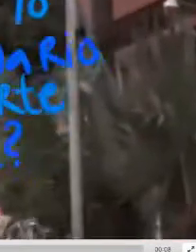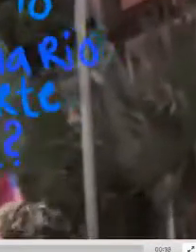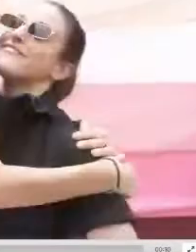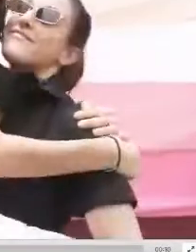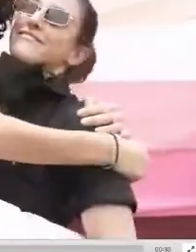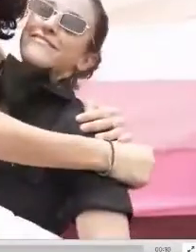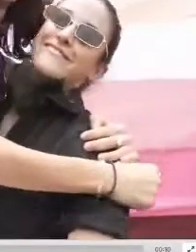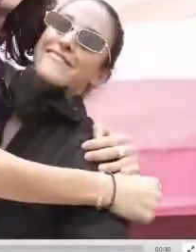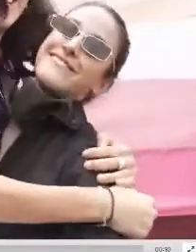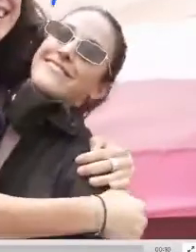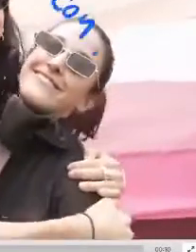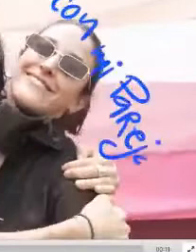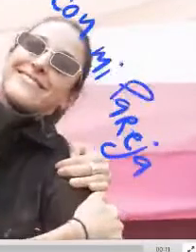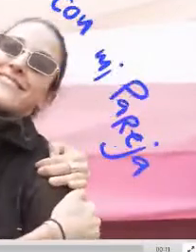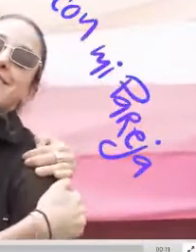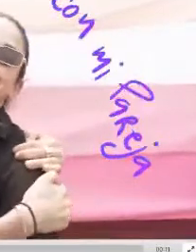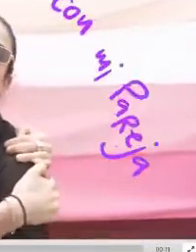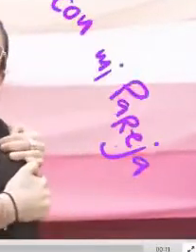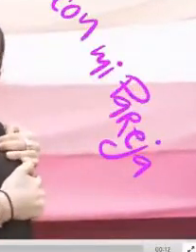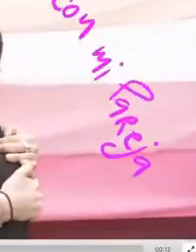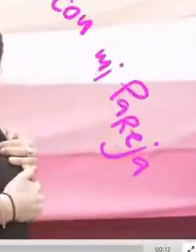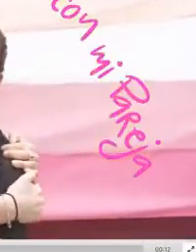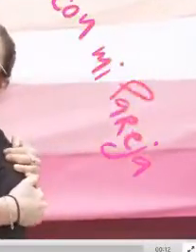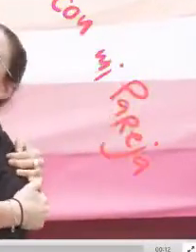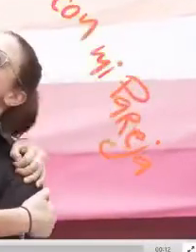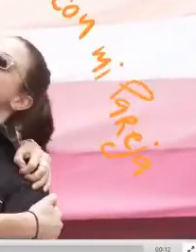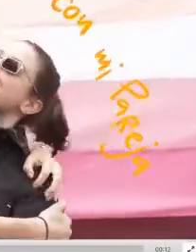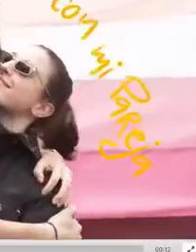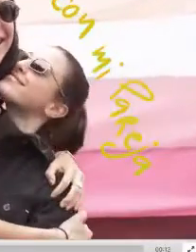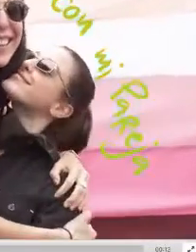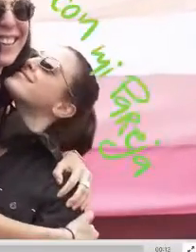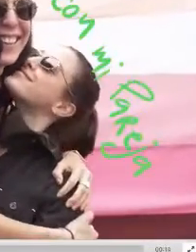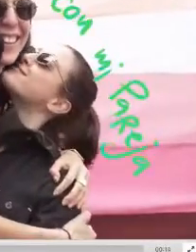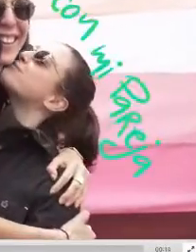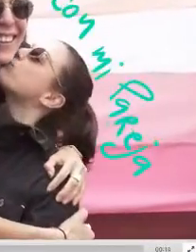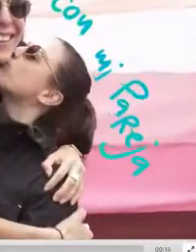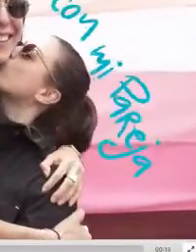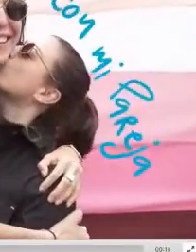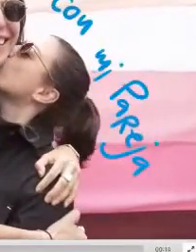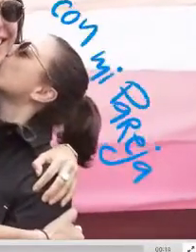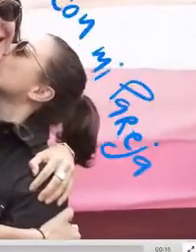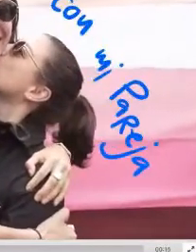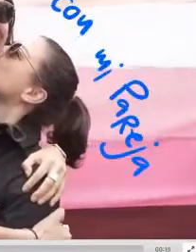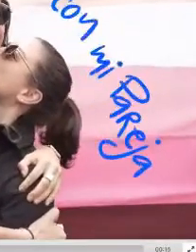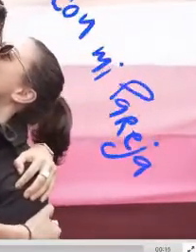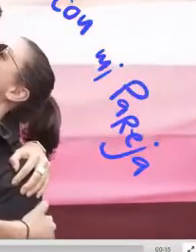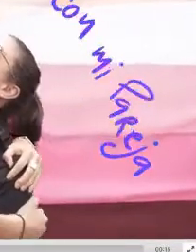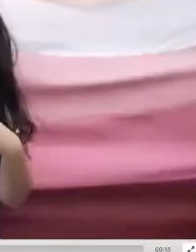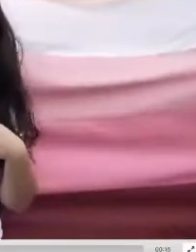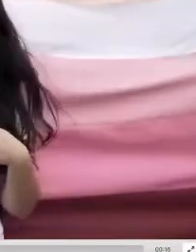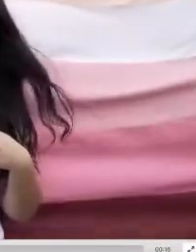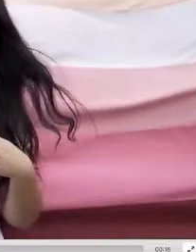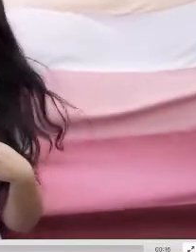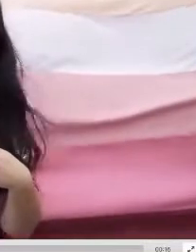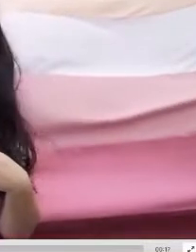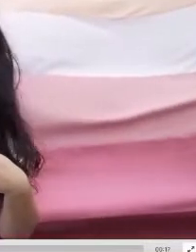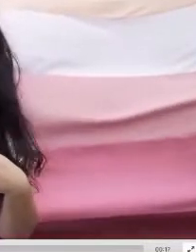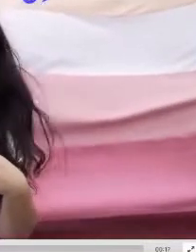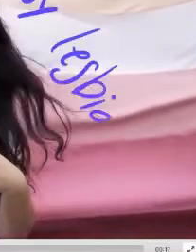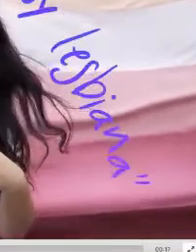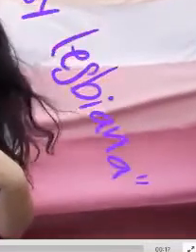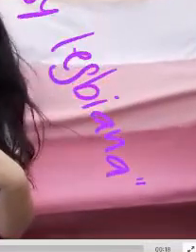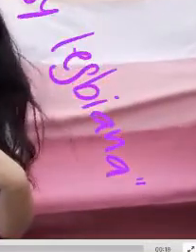que eso salga, ¿no? Y se mueva y viva y como siga viviendo, ¿no? Y que quede como constante. Sí, creo que más o